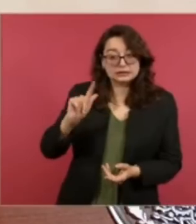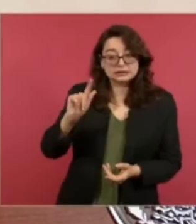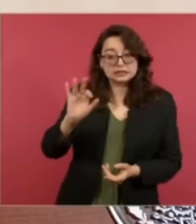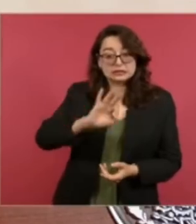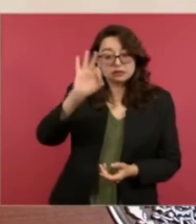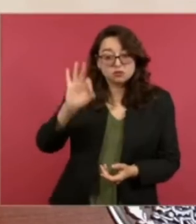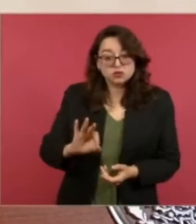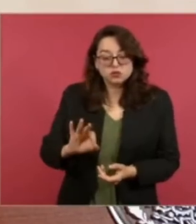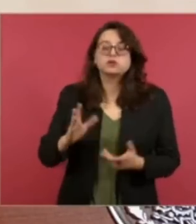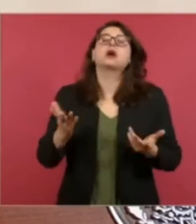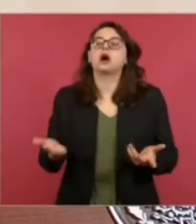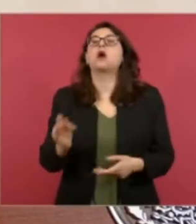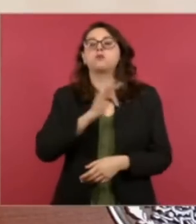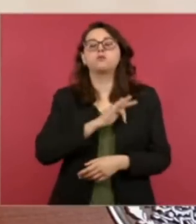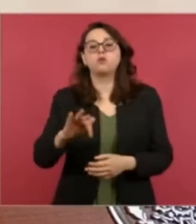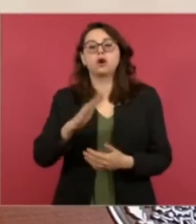finalice el periodo